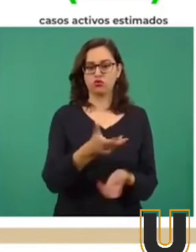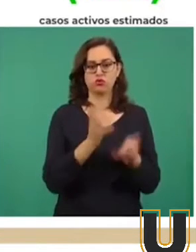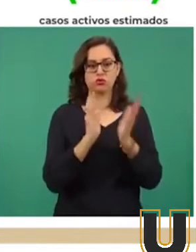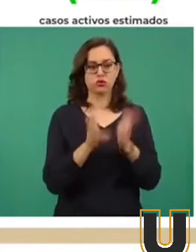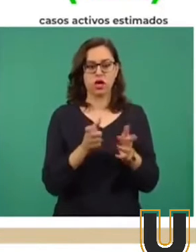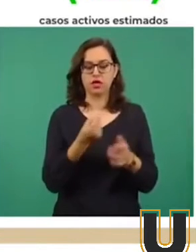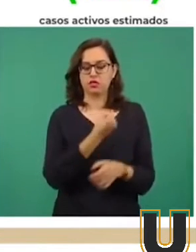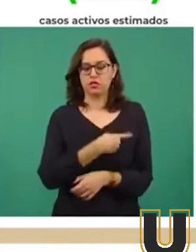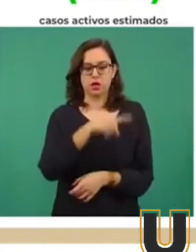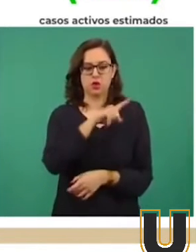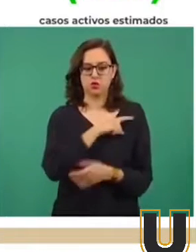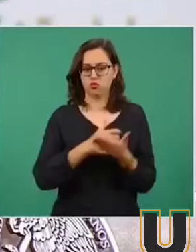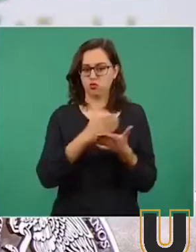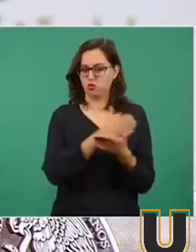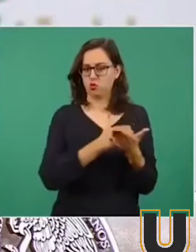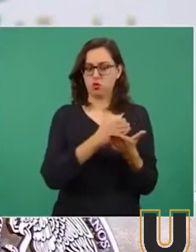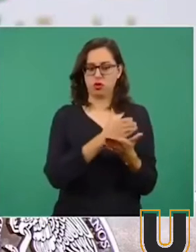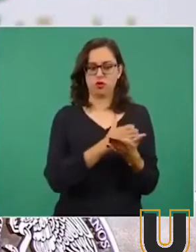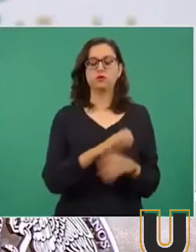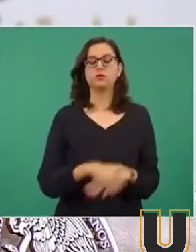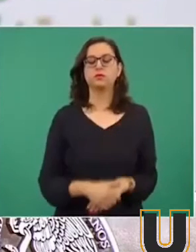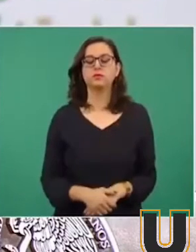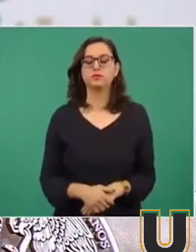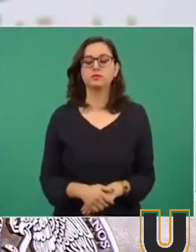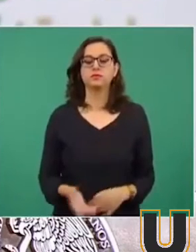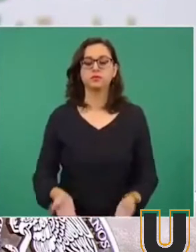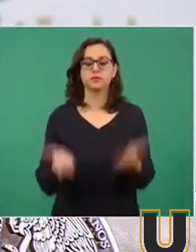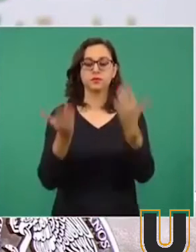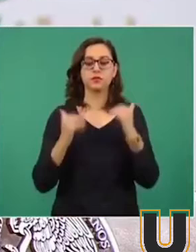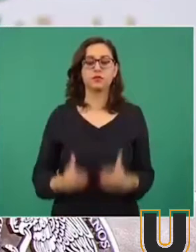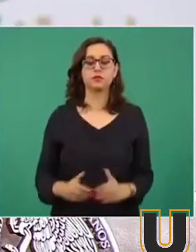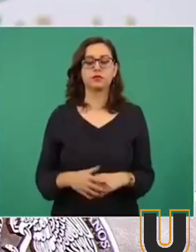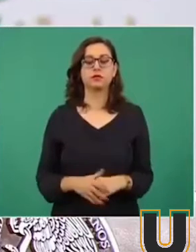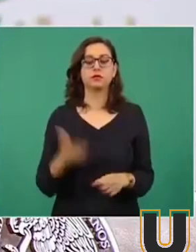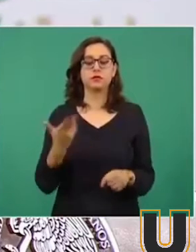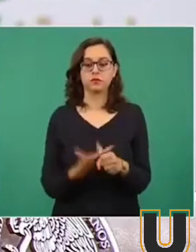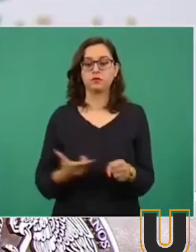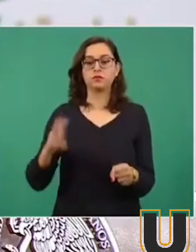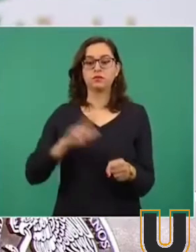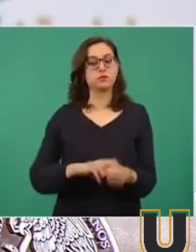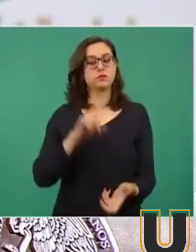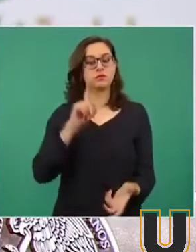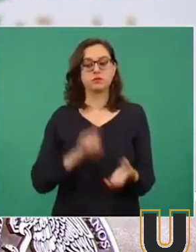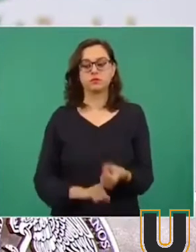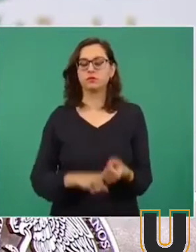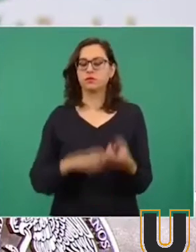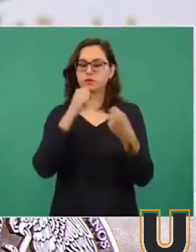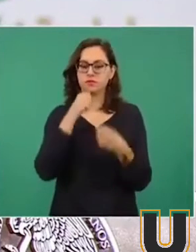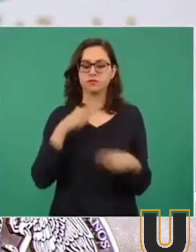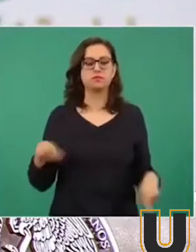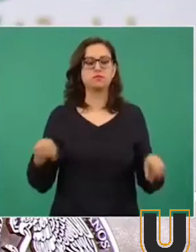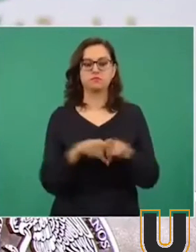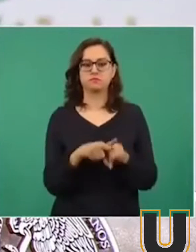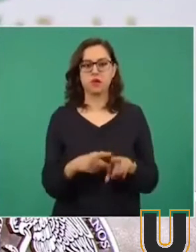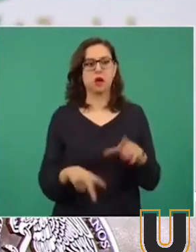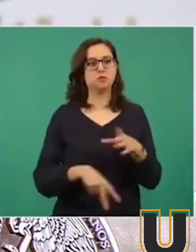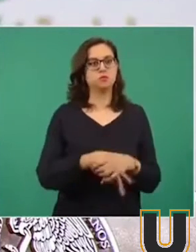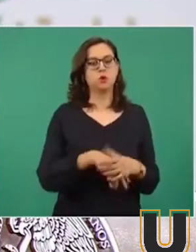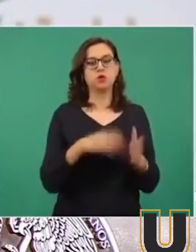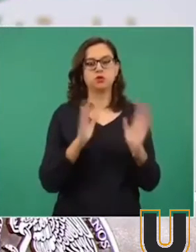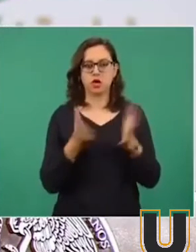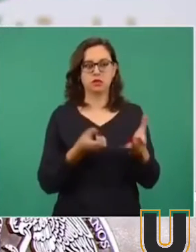recuperado del COVID. La siguiente, por favor. Y lo mismo en la hospitalización, continuamos viendo esta tendencia de desocupación de